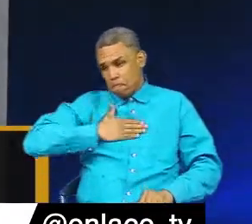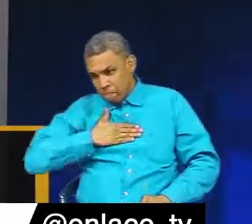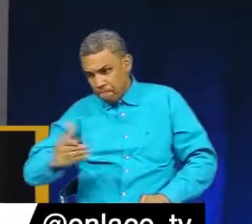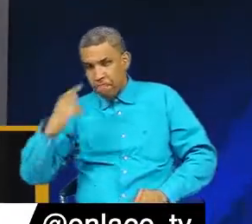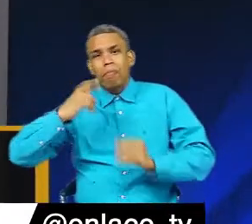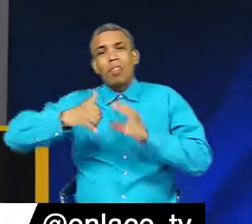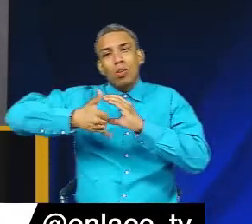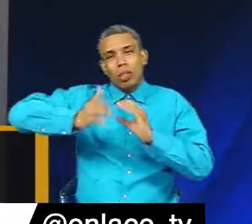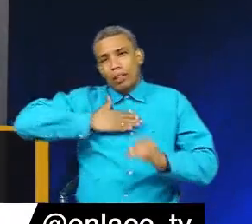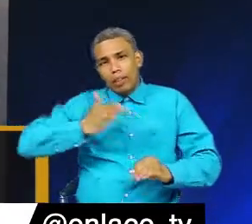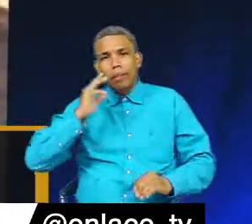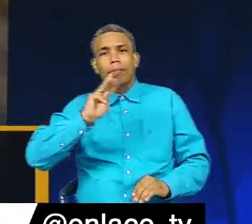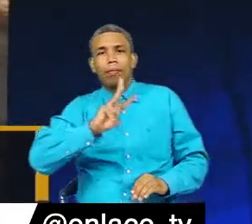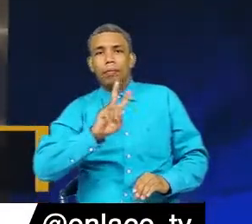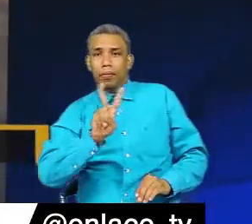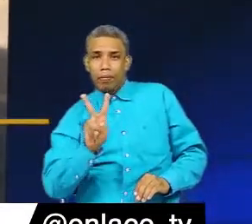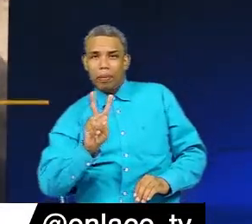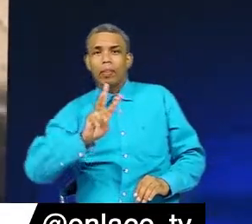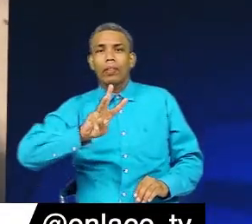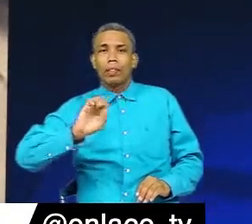su WhatsApp